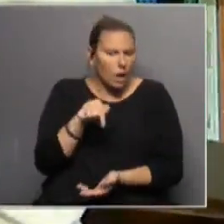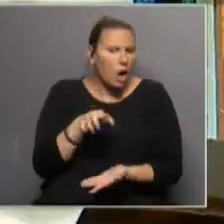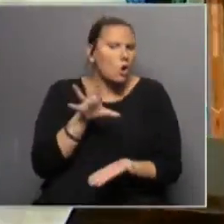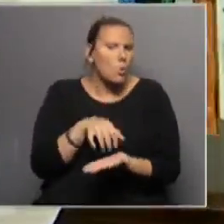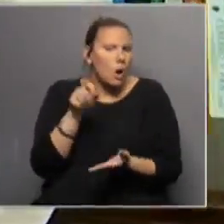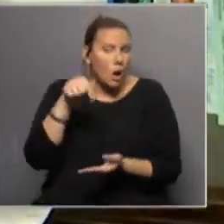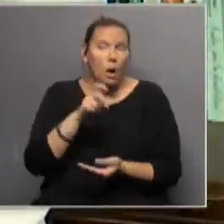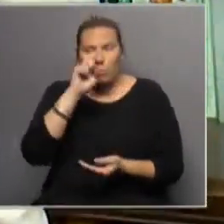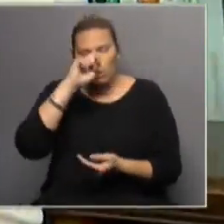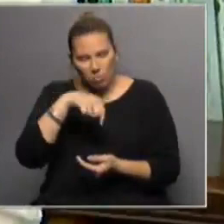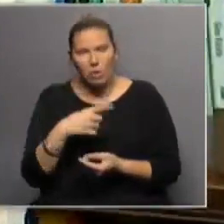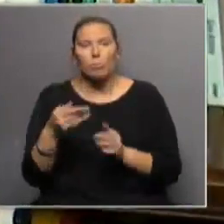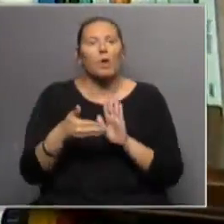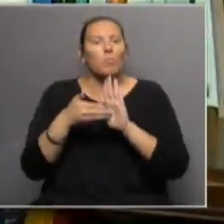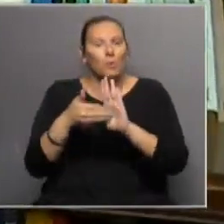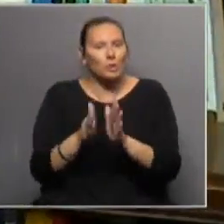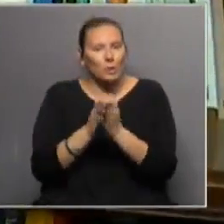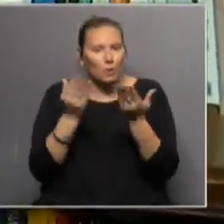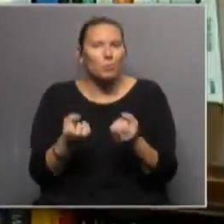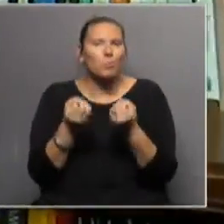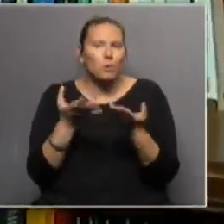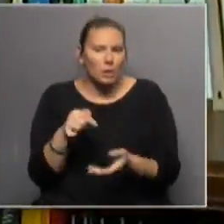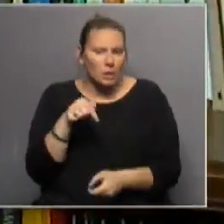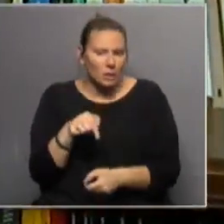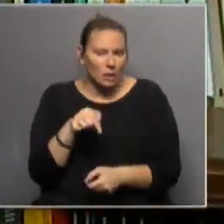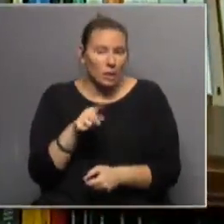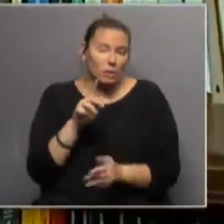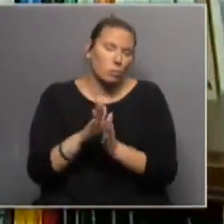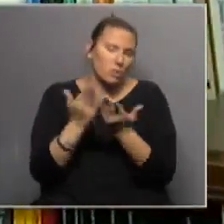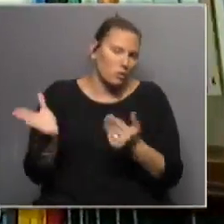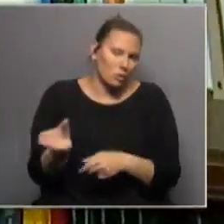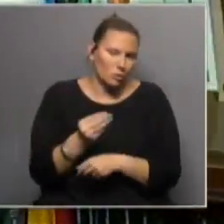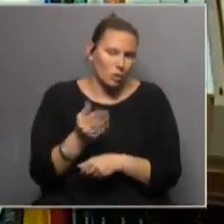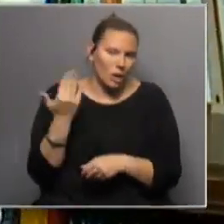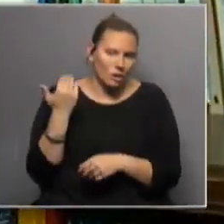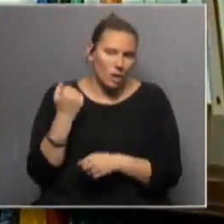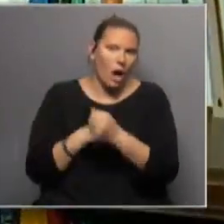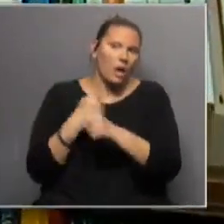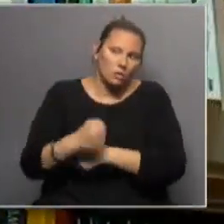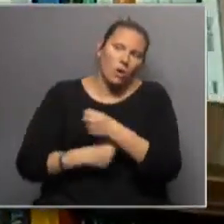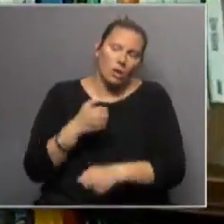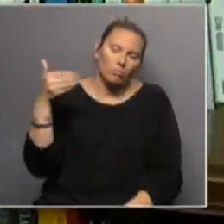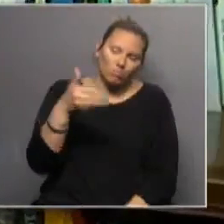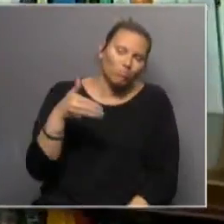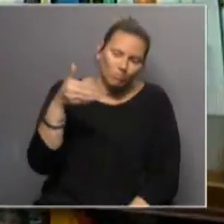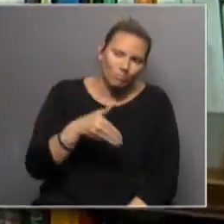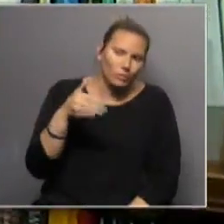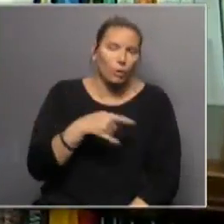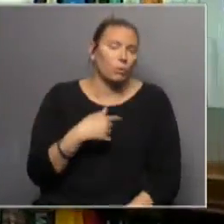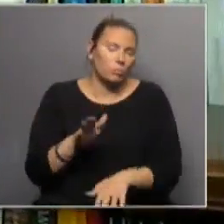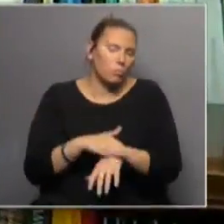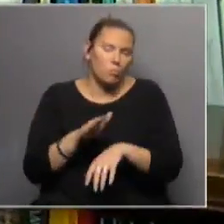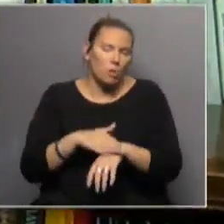en Montevideo para presentar tu libro, presentar tus libros año tras año o cuando han salido.